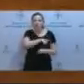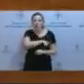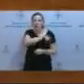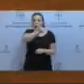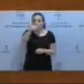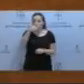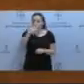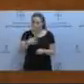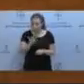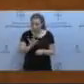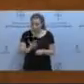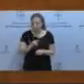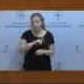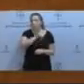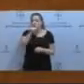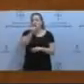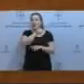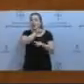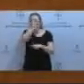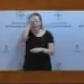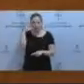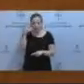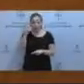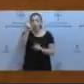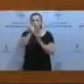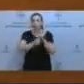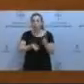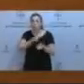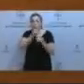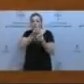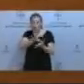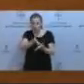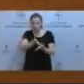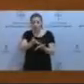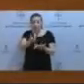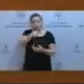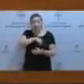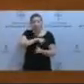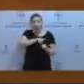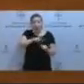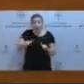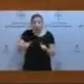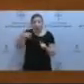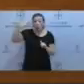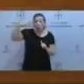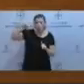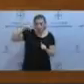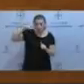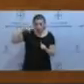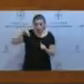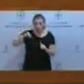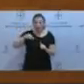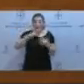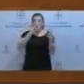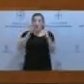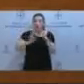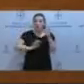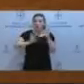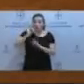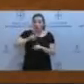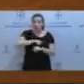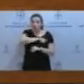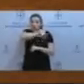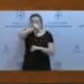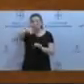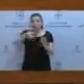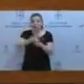todos estos vuelos de verano, pero yo le voy a dar un dato que le voy a dejar aquí. Somos el único aeropuerto que está prácticamente el 80% de los vuelos en monopolio de